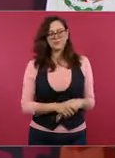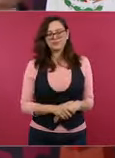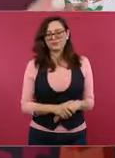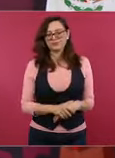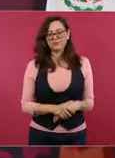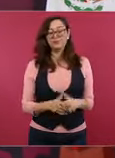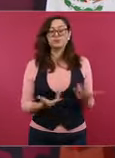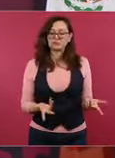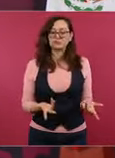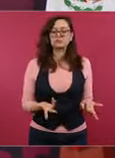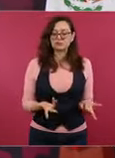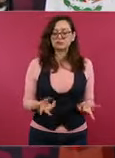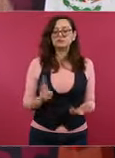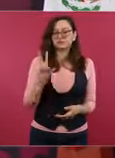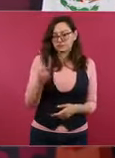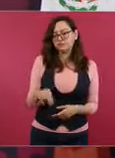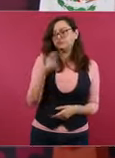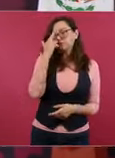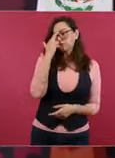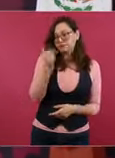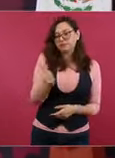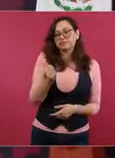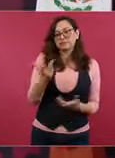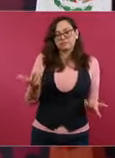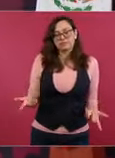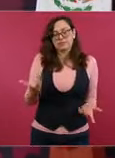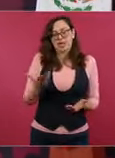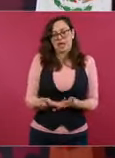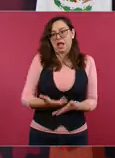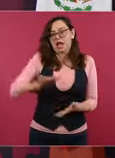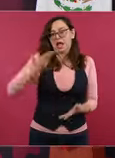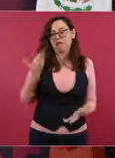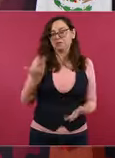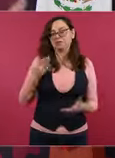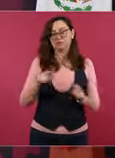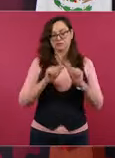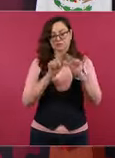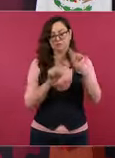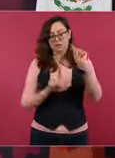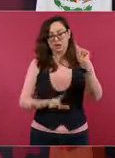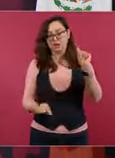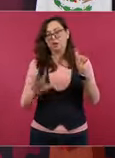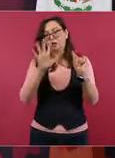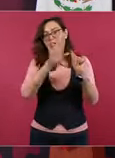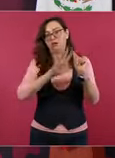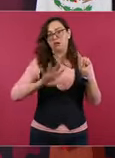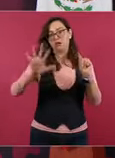con razón, ya nos habían dado un zarpazo. Ya nos habían quitado